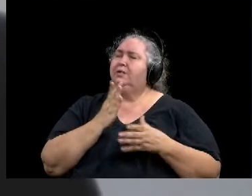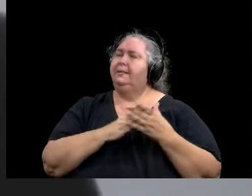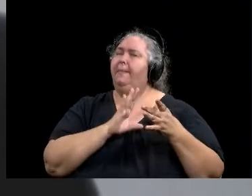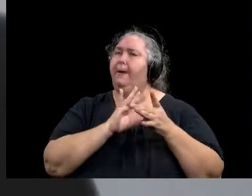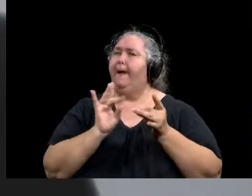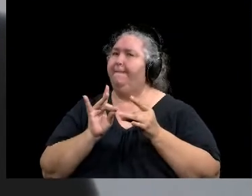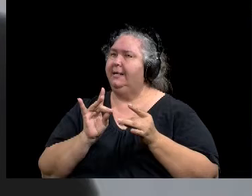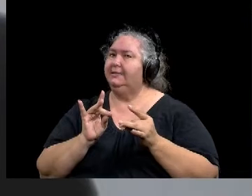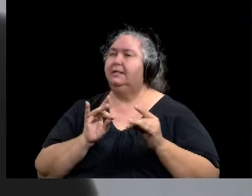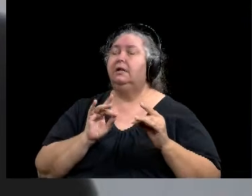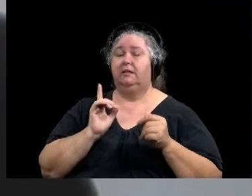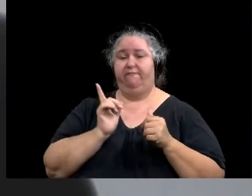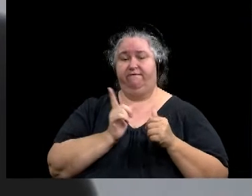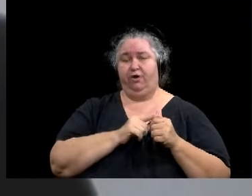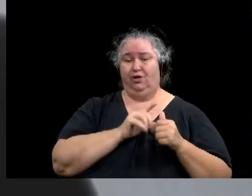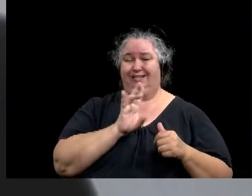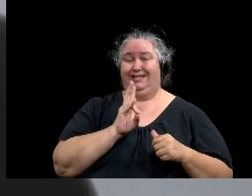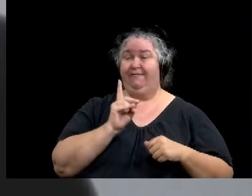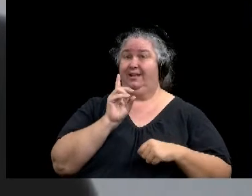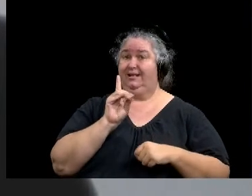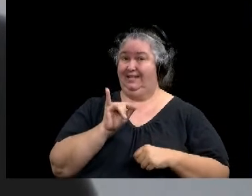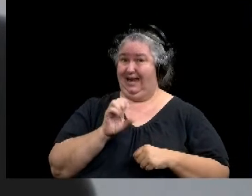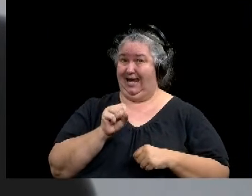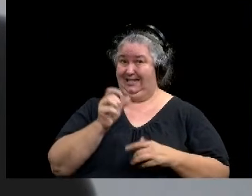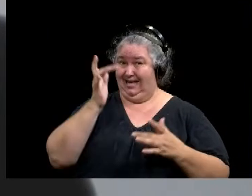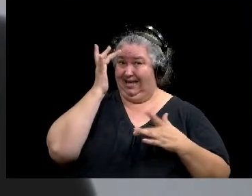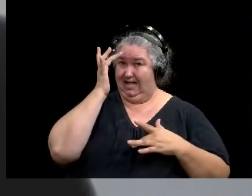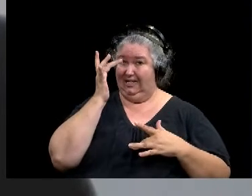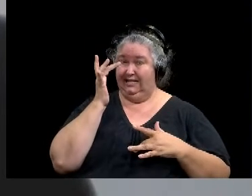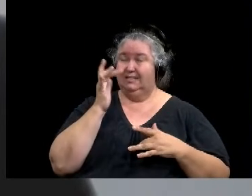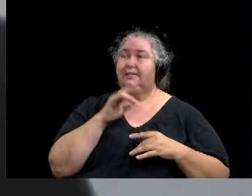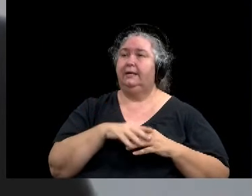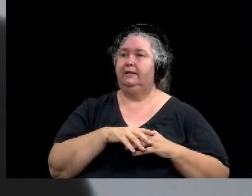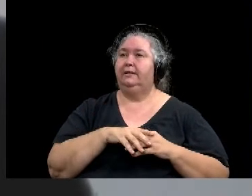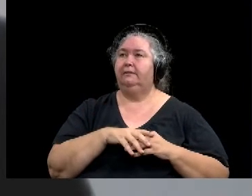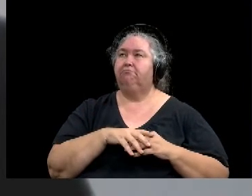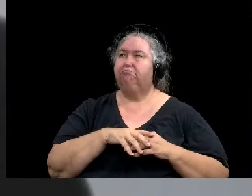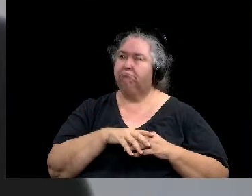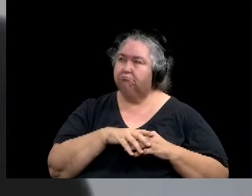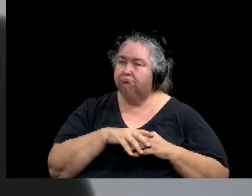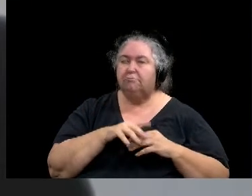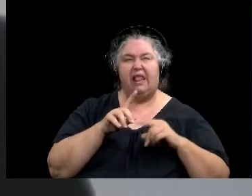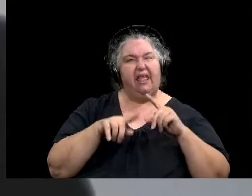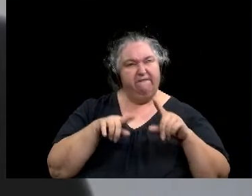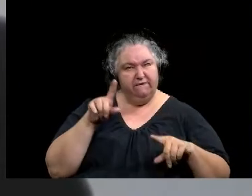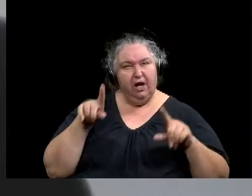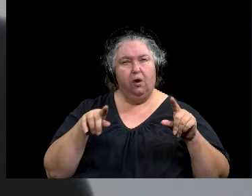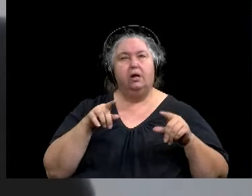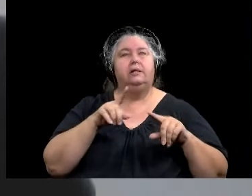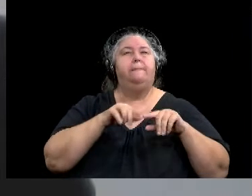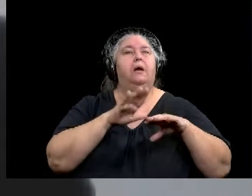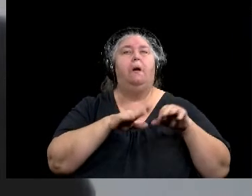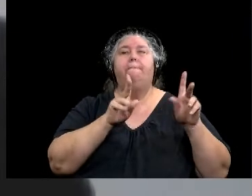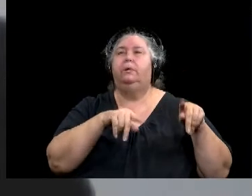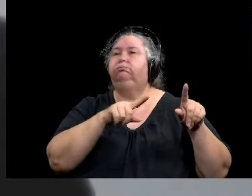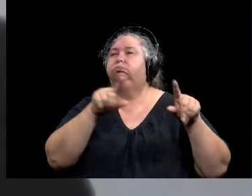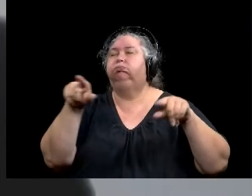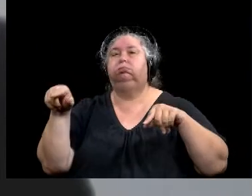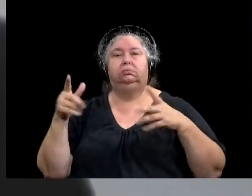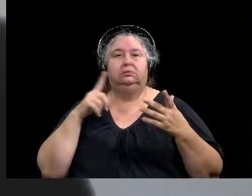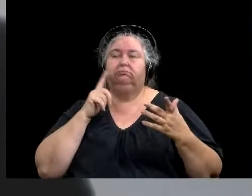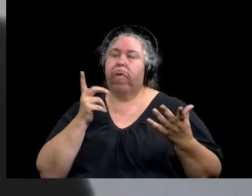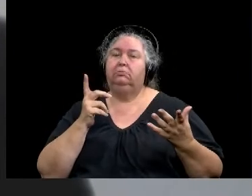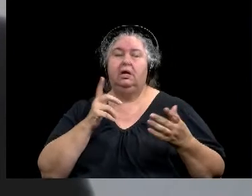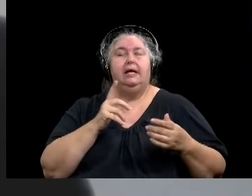darle sus comentarios de primeros siete días de enfermedad son típico